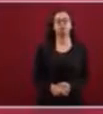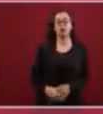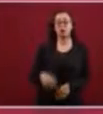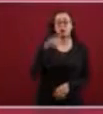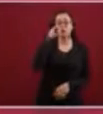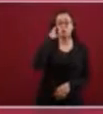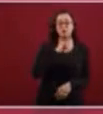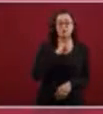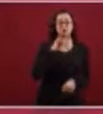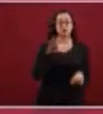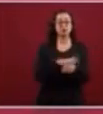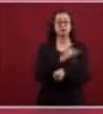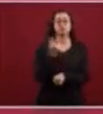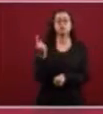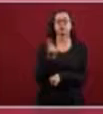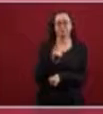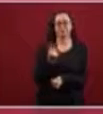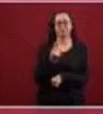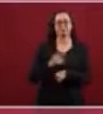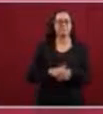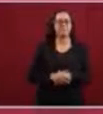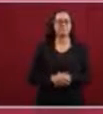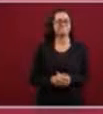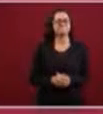en los hechos